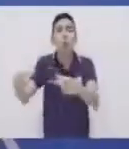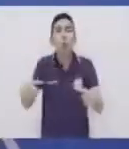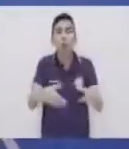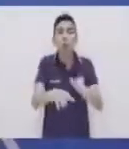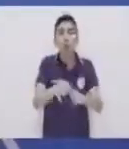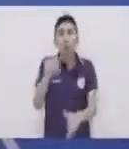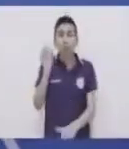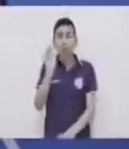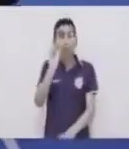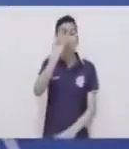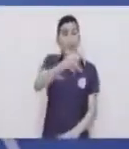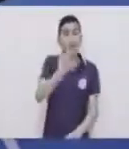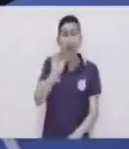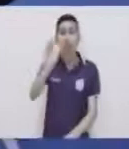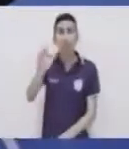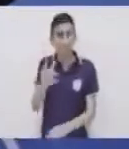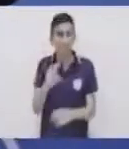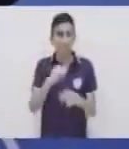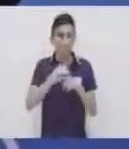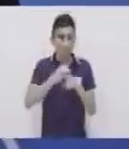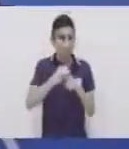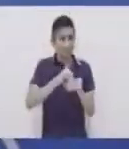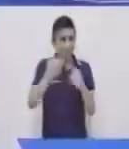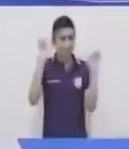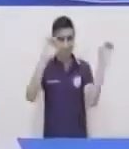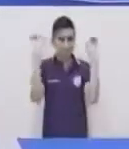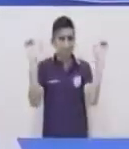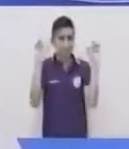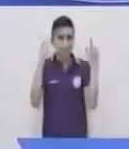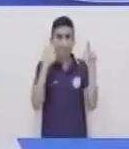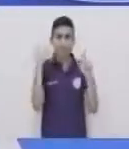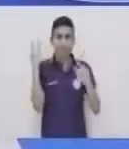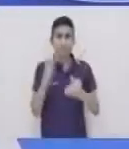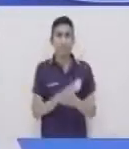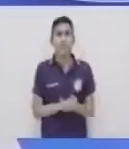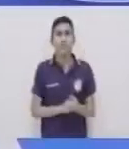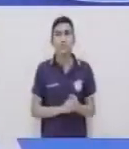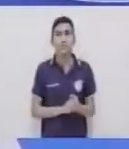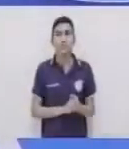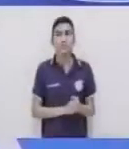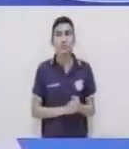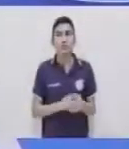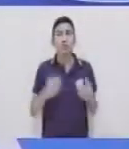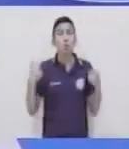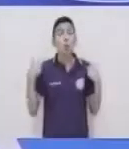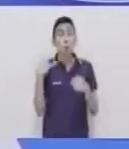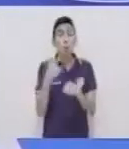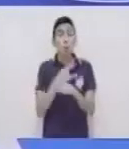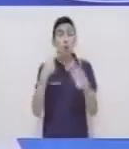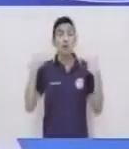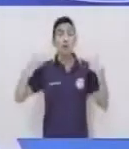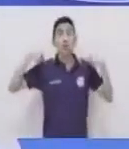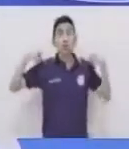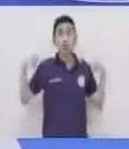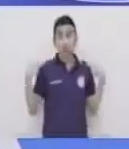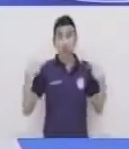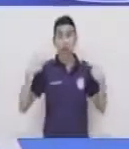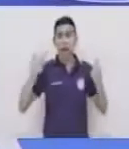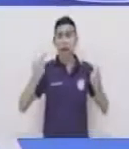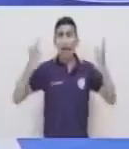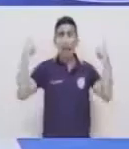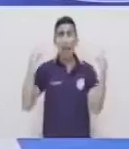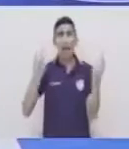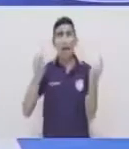pared. Entonces vamos a hacer ejercicios de miembros superiores. Vamos a empezar, vamos a hacer círculos hacia